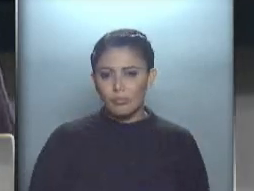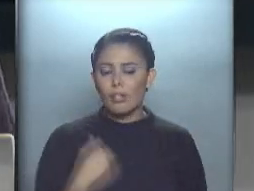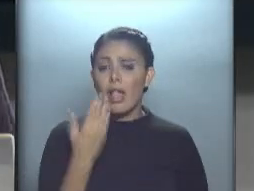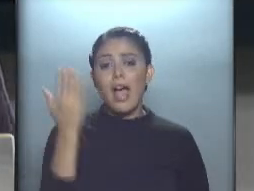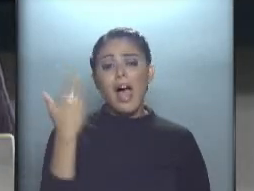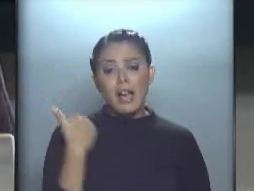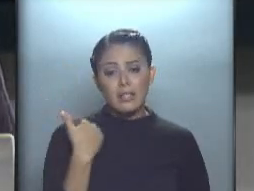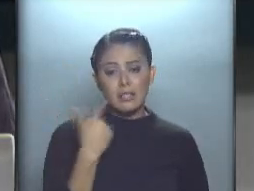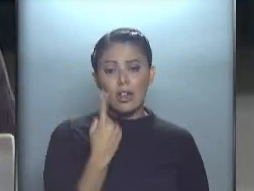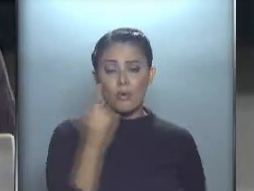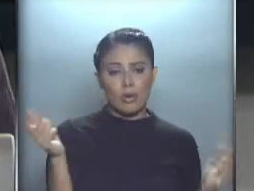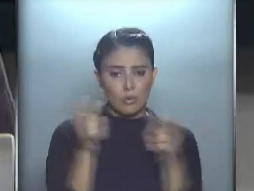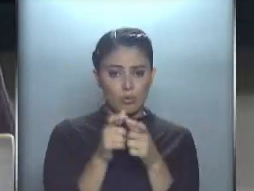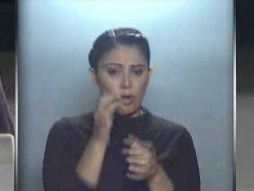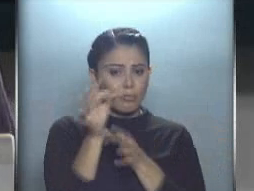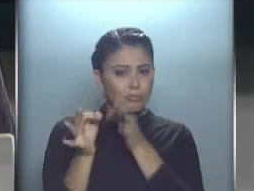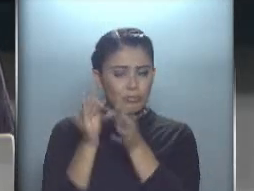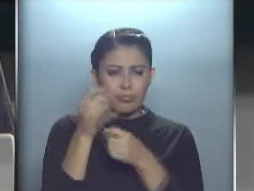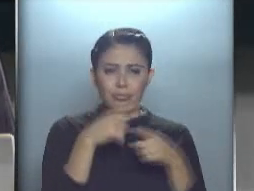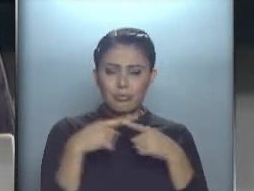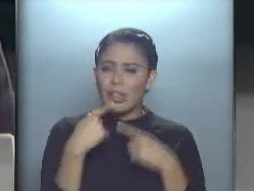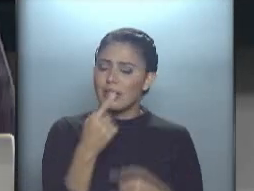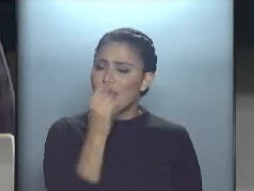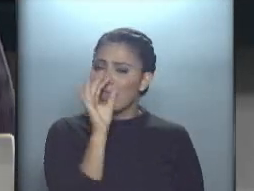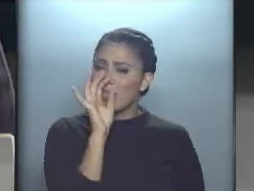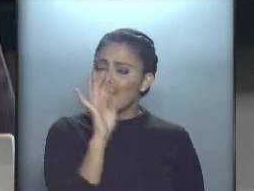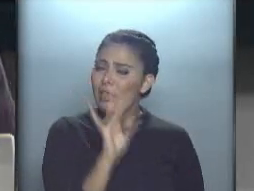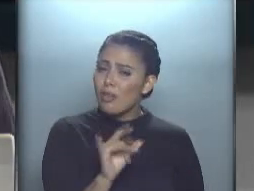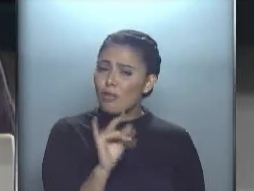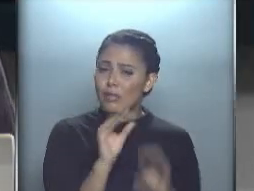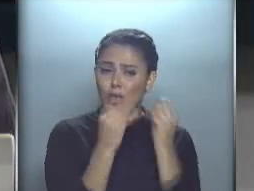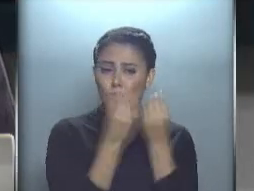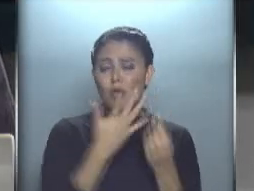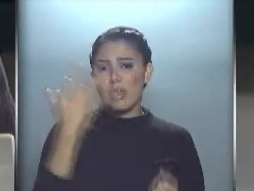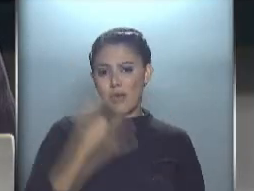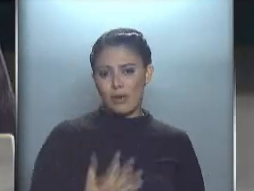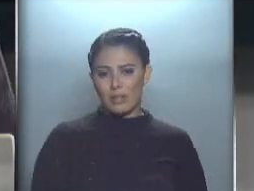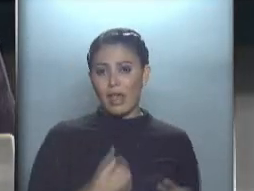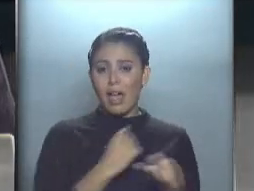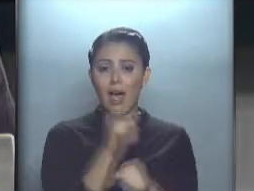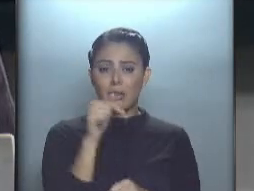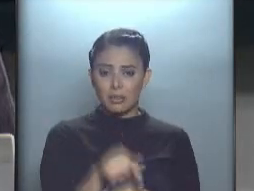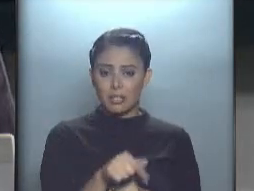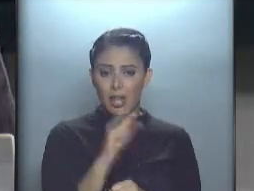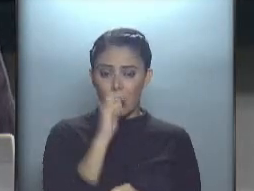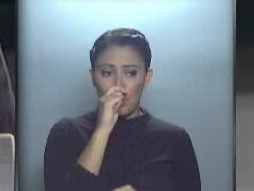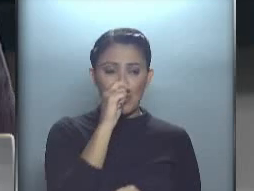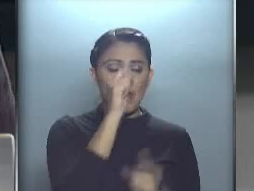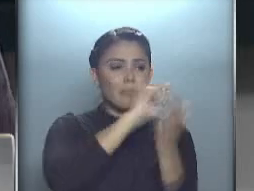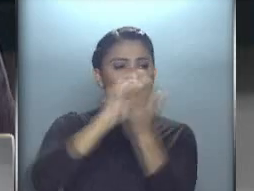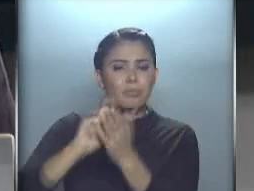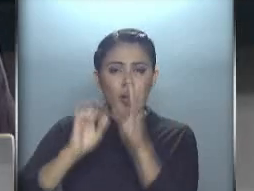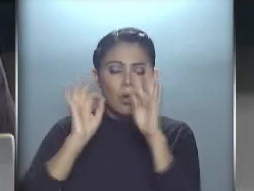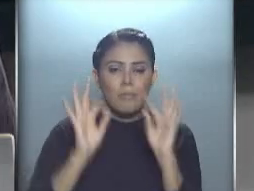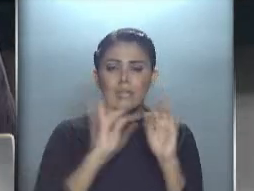Charlábamos ayer en una reunión que tuvimos que es muy difícil tener los números reales porque no se ha hecho hasta ahora una auditoría de